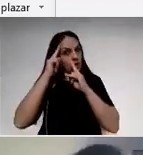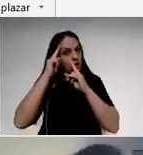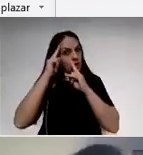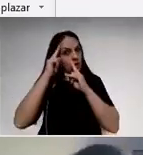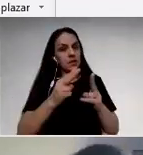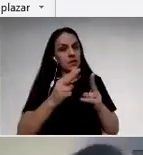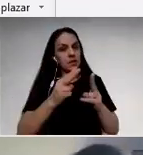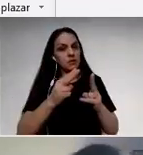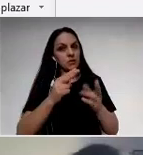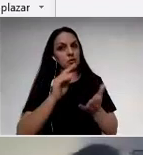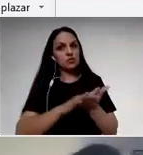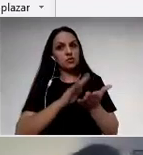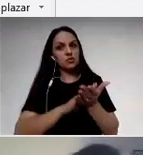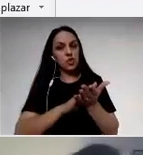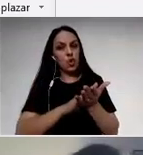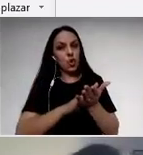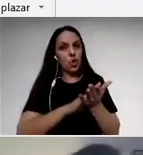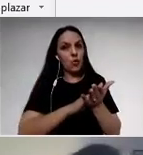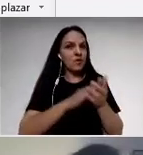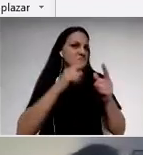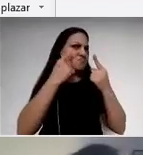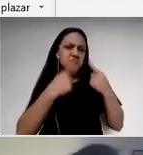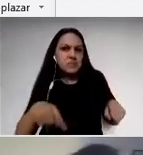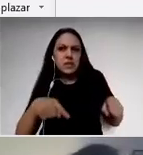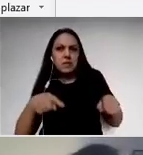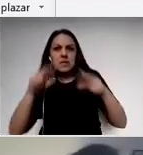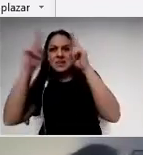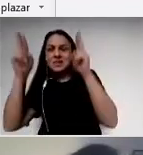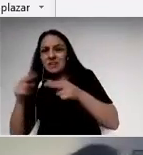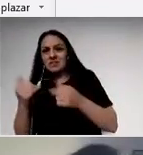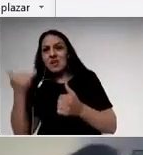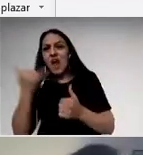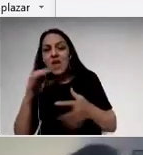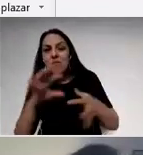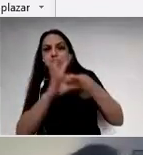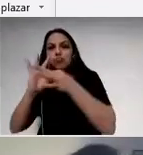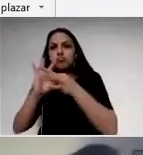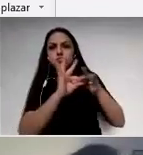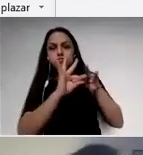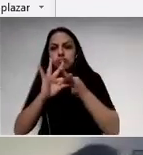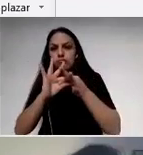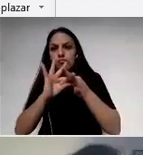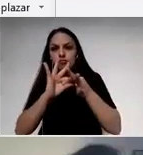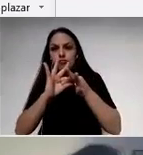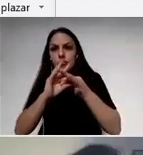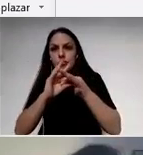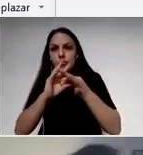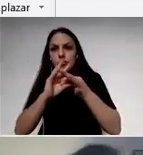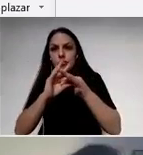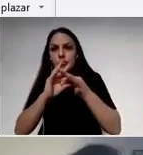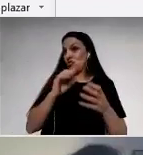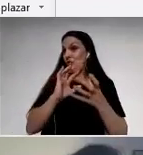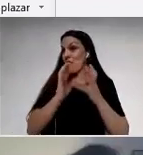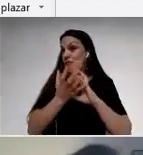instrumentos internacionales tienen comunicación directa con nuestro ordenamiento jurídico y el sistema de